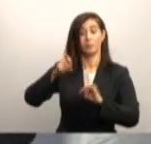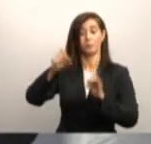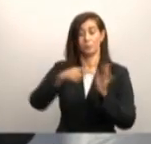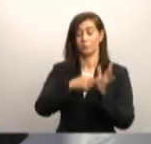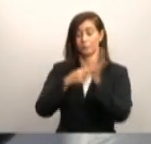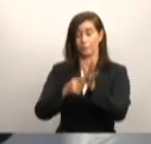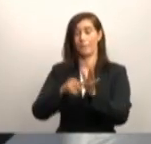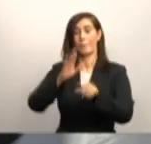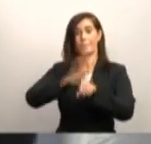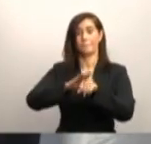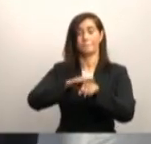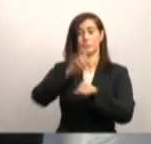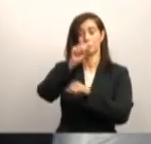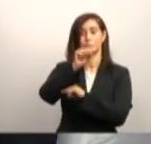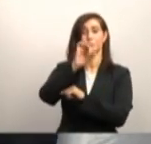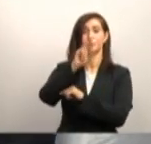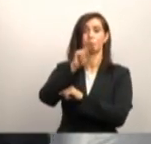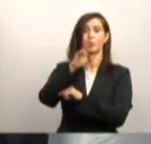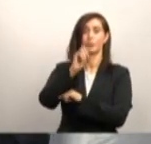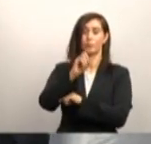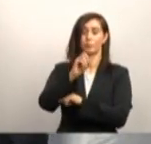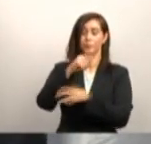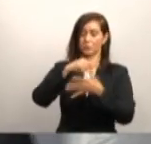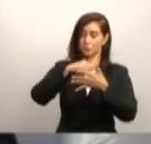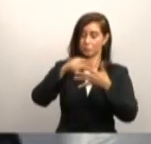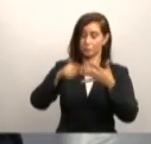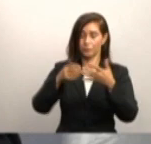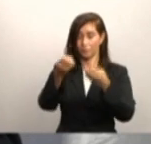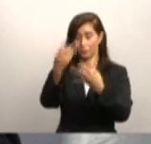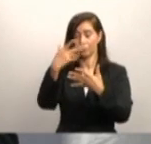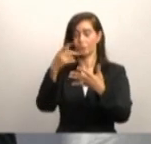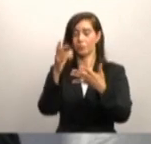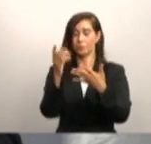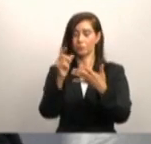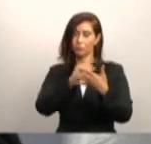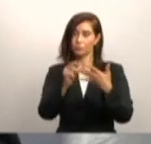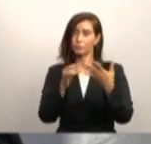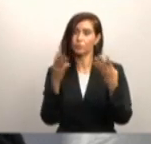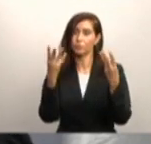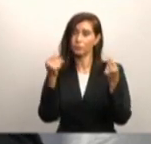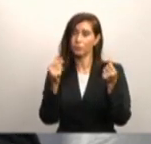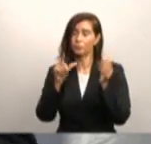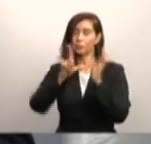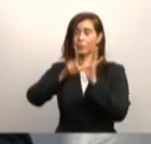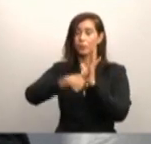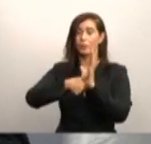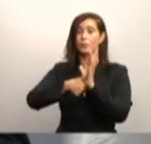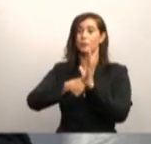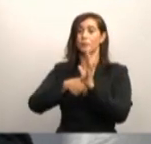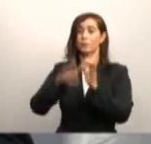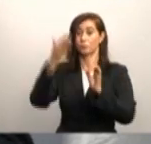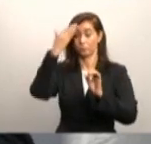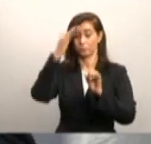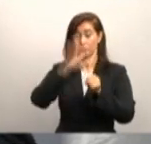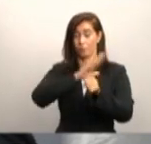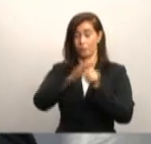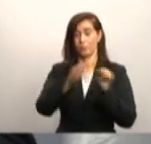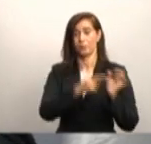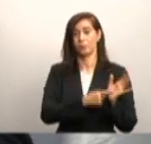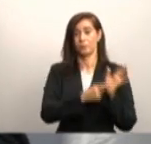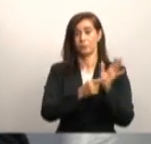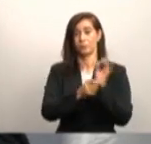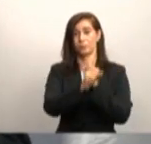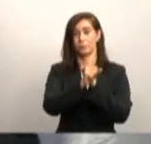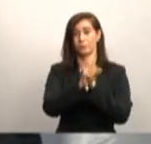SINAVE. En base a ello, hacemos las estimaciones. Yo he informado en intervenciones